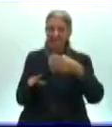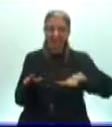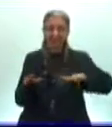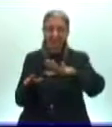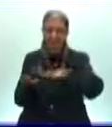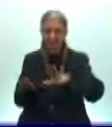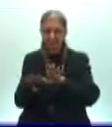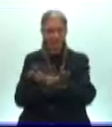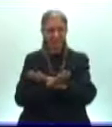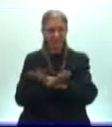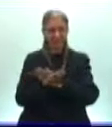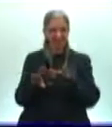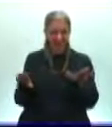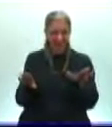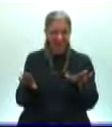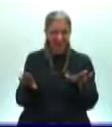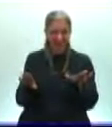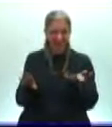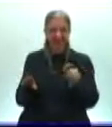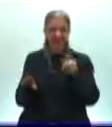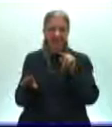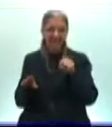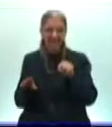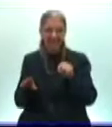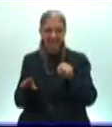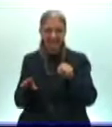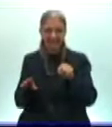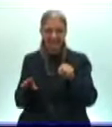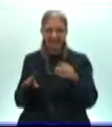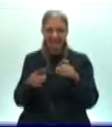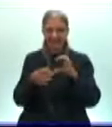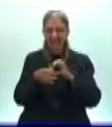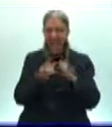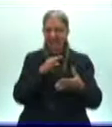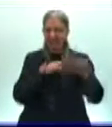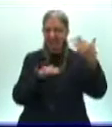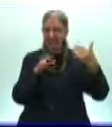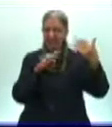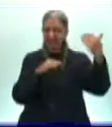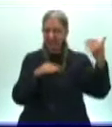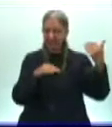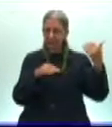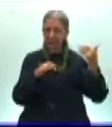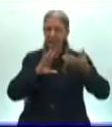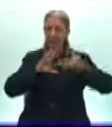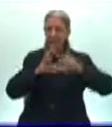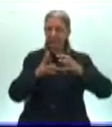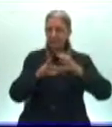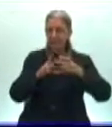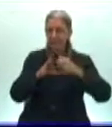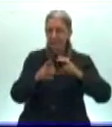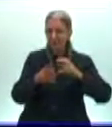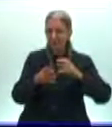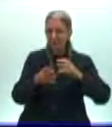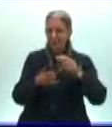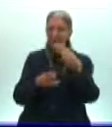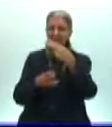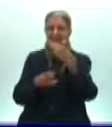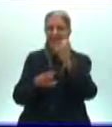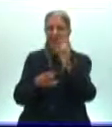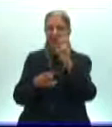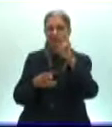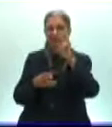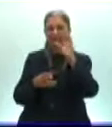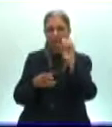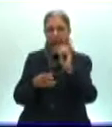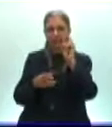y además conocen de grados anteriores La fórmula de Herón es la fórmula